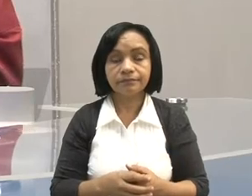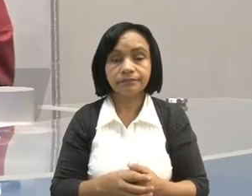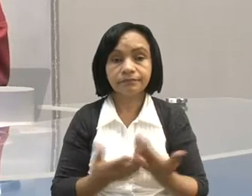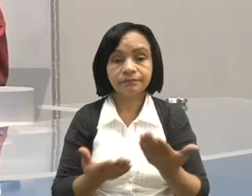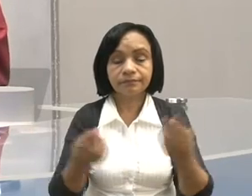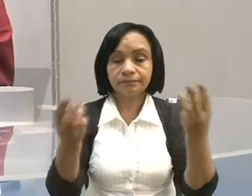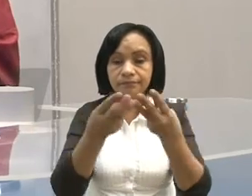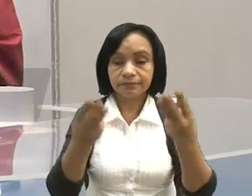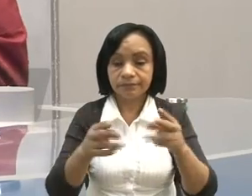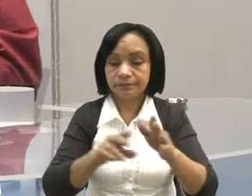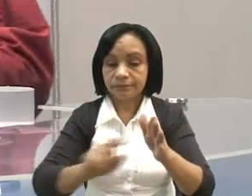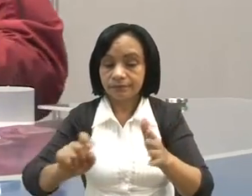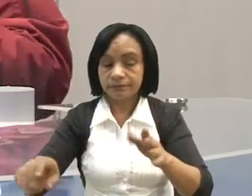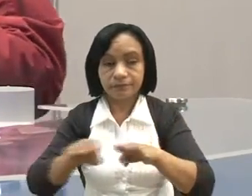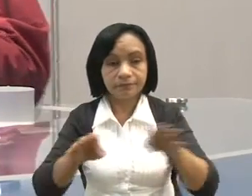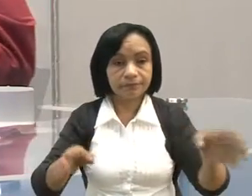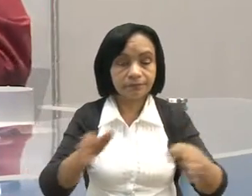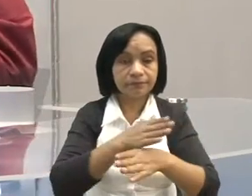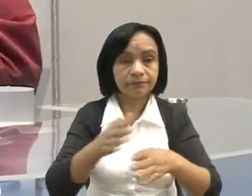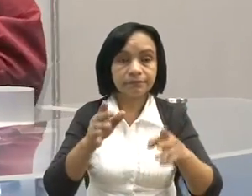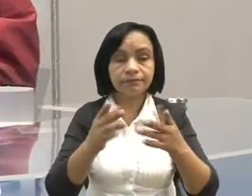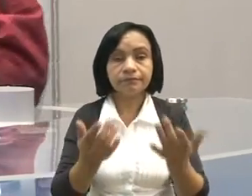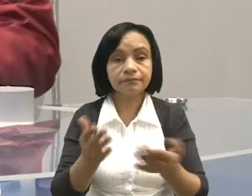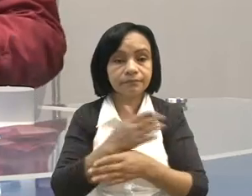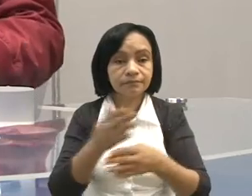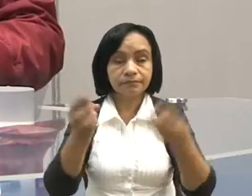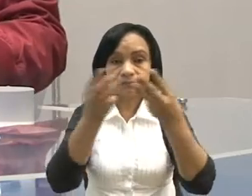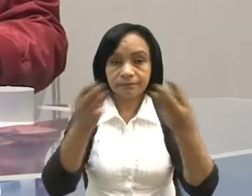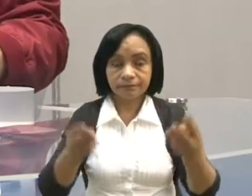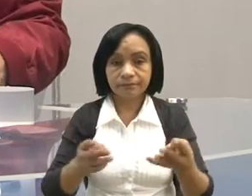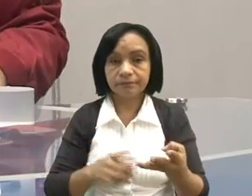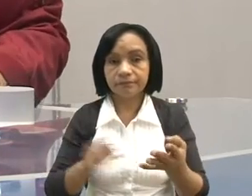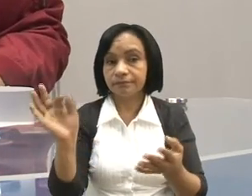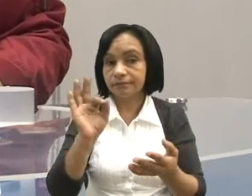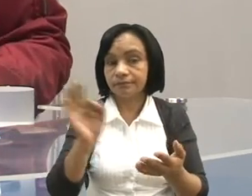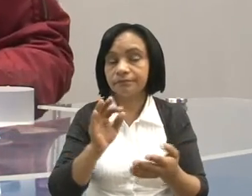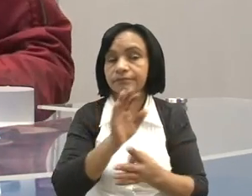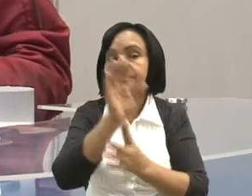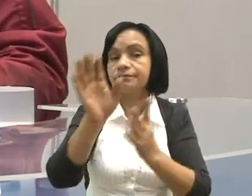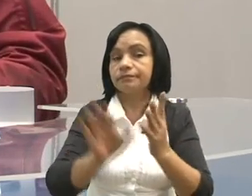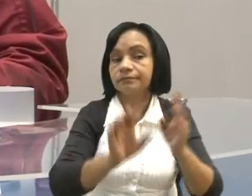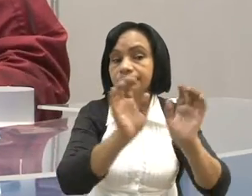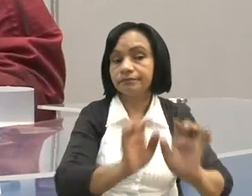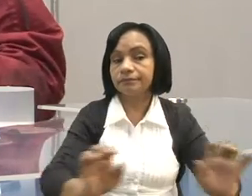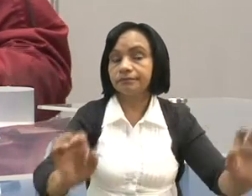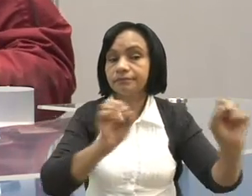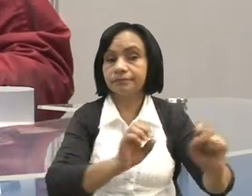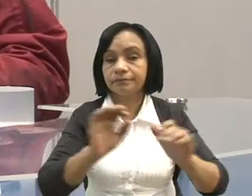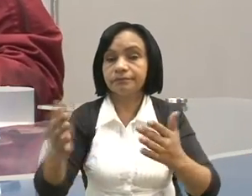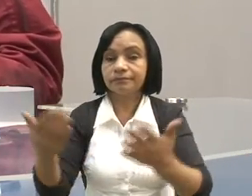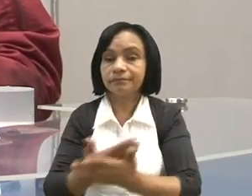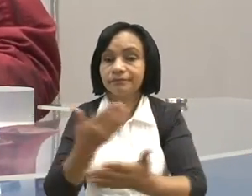lo que es mobiliario, okay, porque necesitas, bueno, de tal manera que cuántos niños y niñas más van a ingresar,